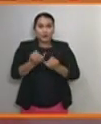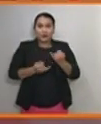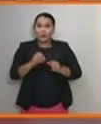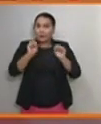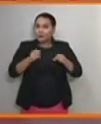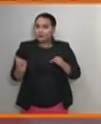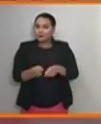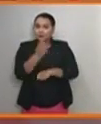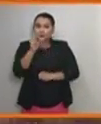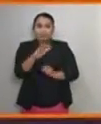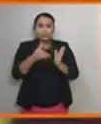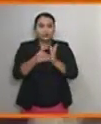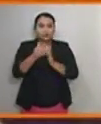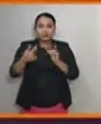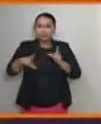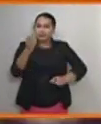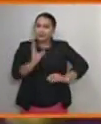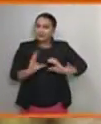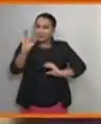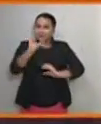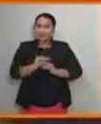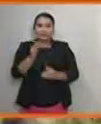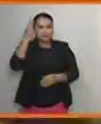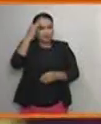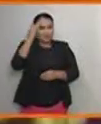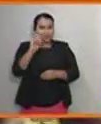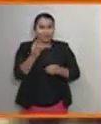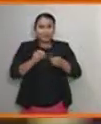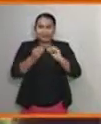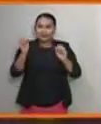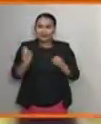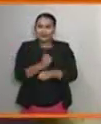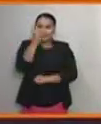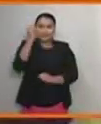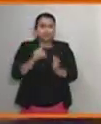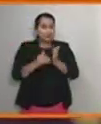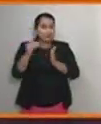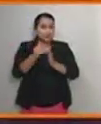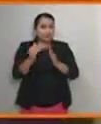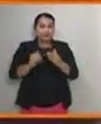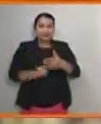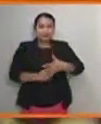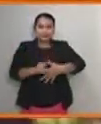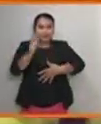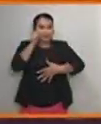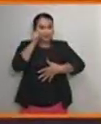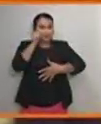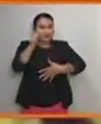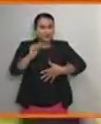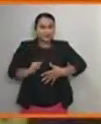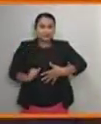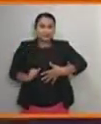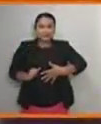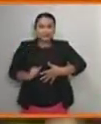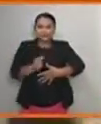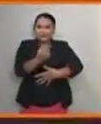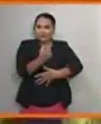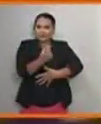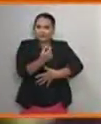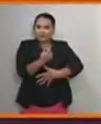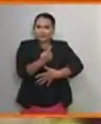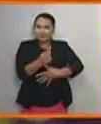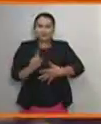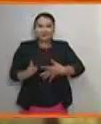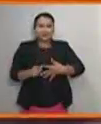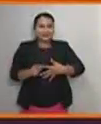millones de lempiras con su jugada doble. Conoceremos el primer número millonario. Atentos, porque este es el 11. Segundo